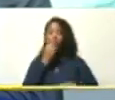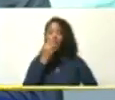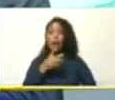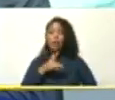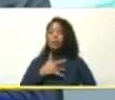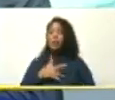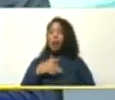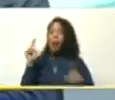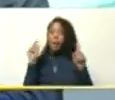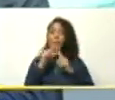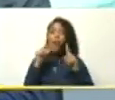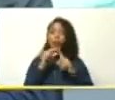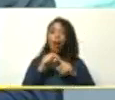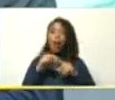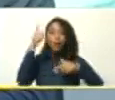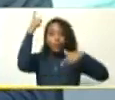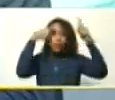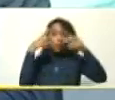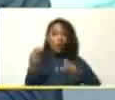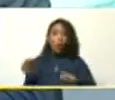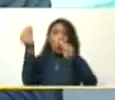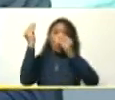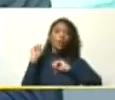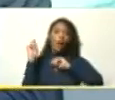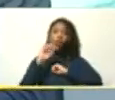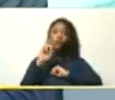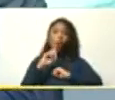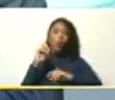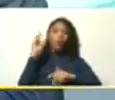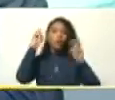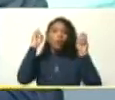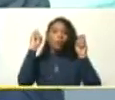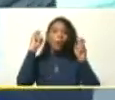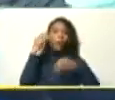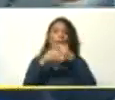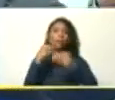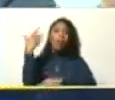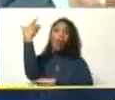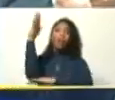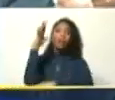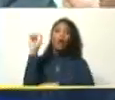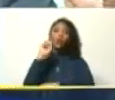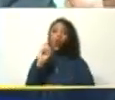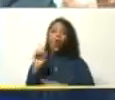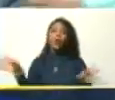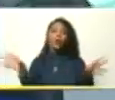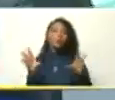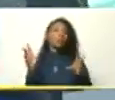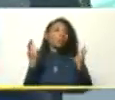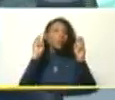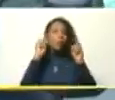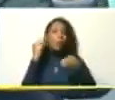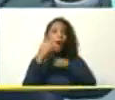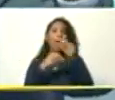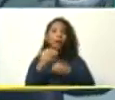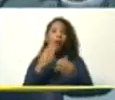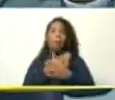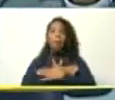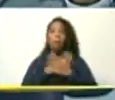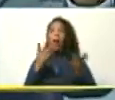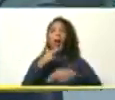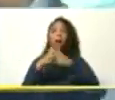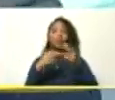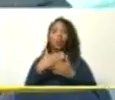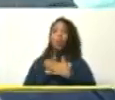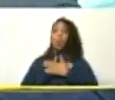de la palabra que Chávez nos lega, que no es un pragmatismo para arriar banderas, que no es un pragmatismo para entregar la revolución a